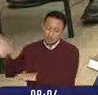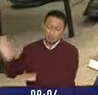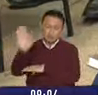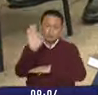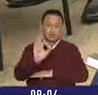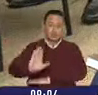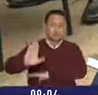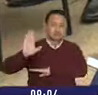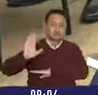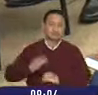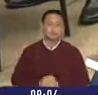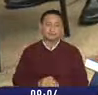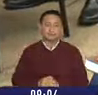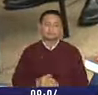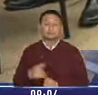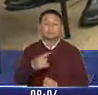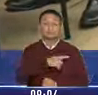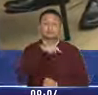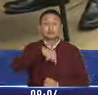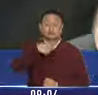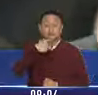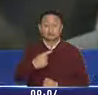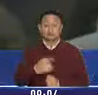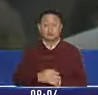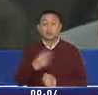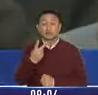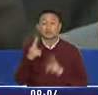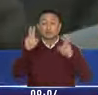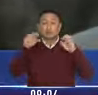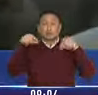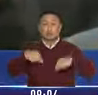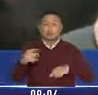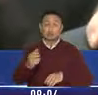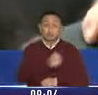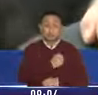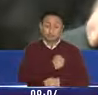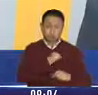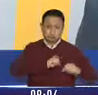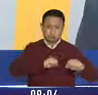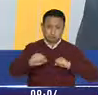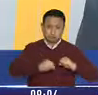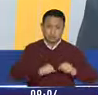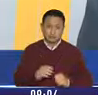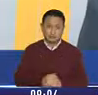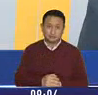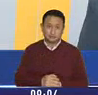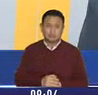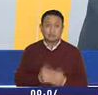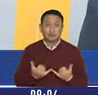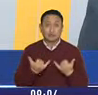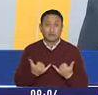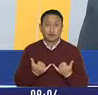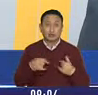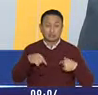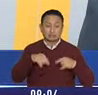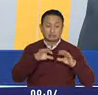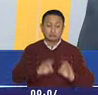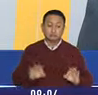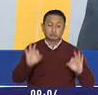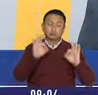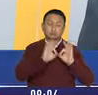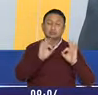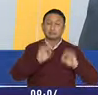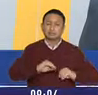posesionado. Salvador trajo a colación 2 grandes temas tratados en su gestión. Yo creo que en este momento es muy importante la